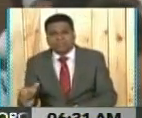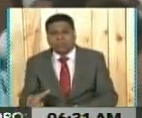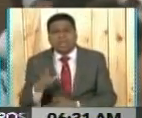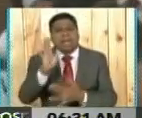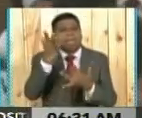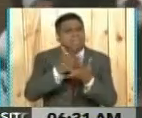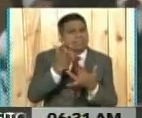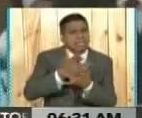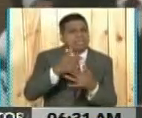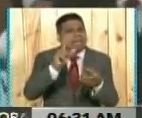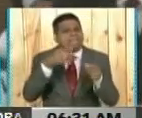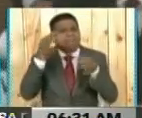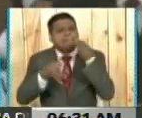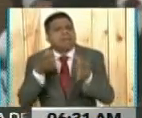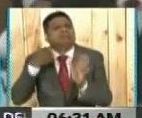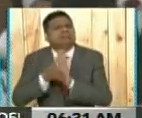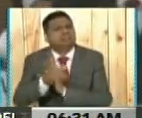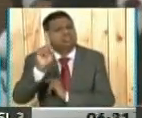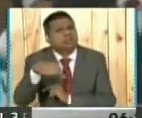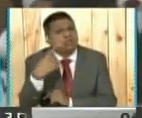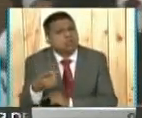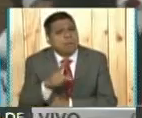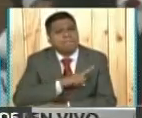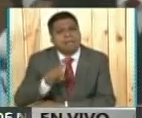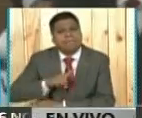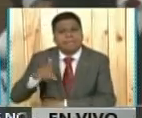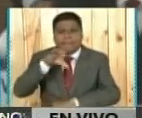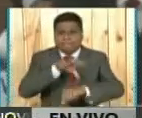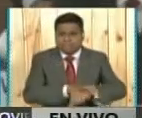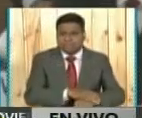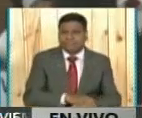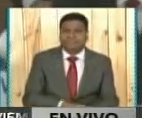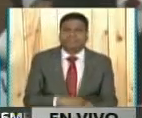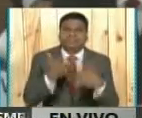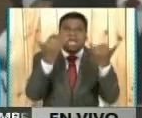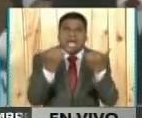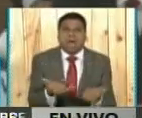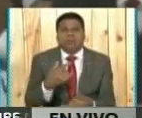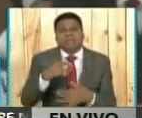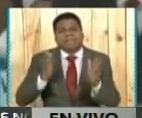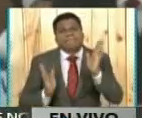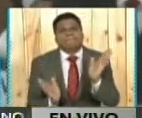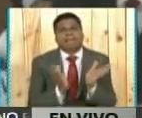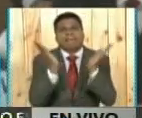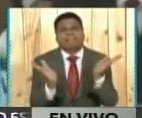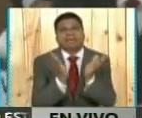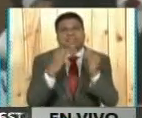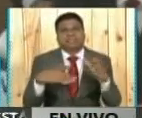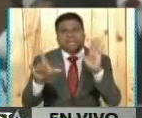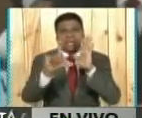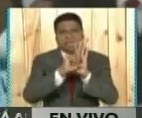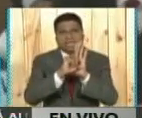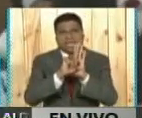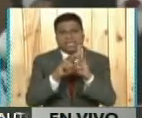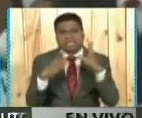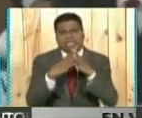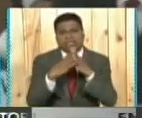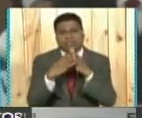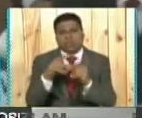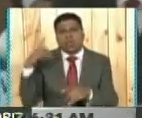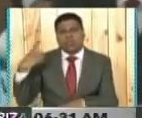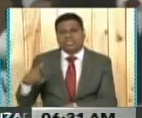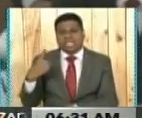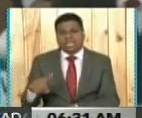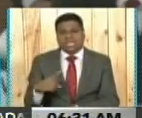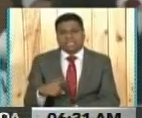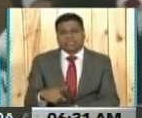intermedia. Por iniciativa del Ministerio Público se impulsó la reforma de la Ley Orgánica sobre el Derecho a la Mujer a una Vida